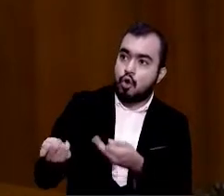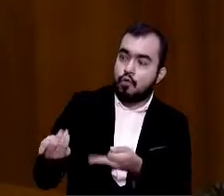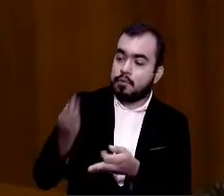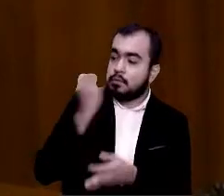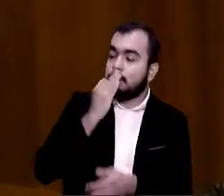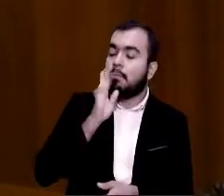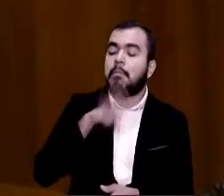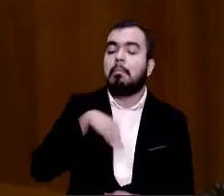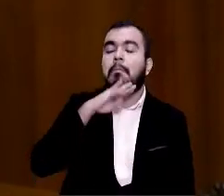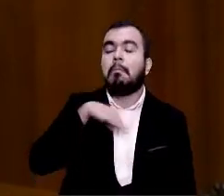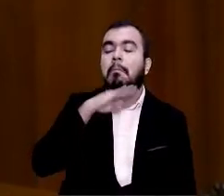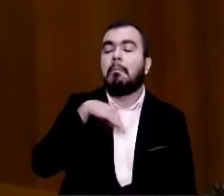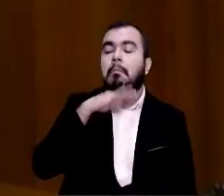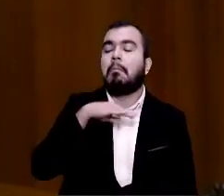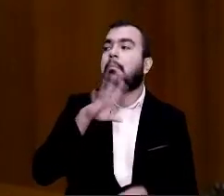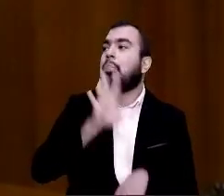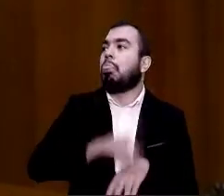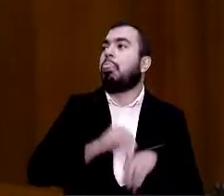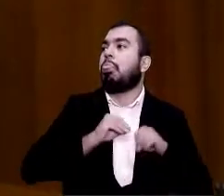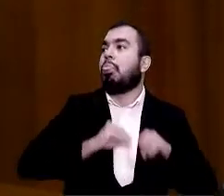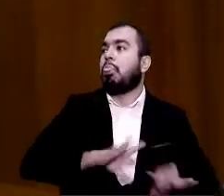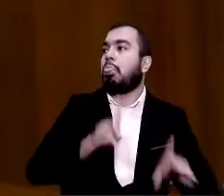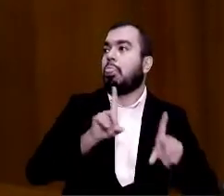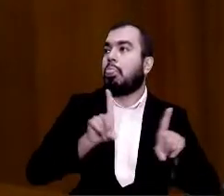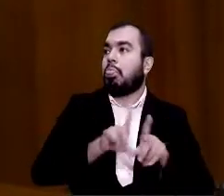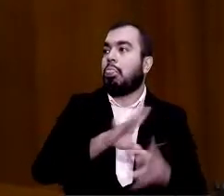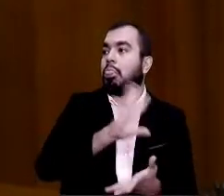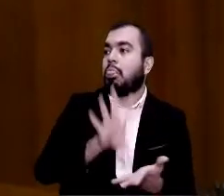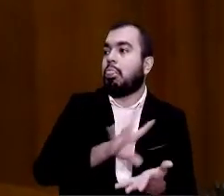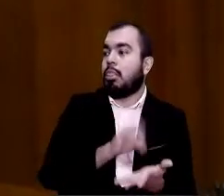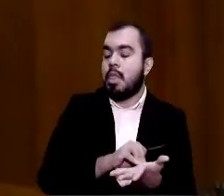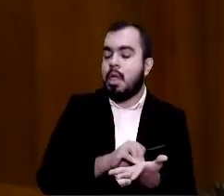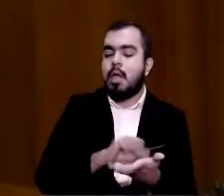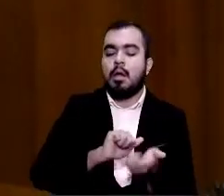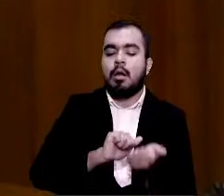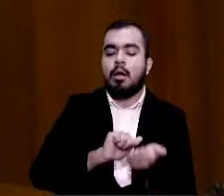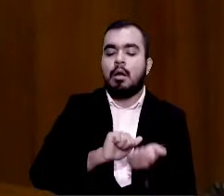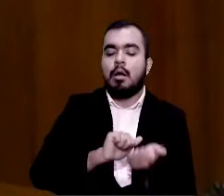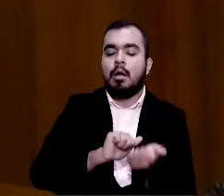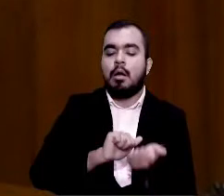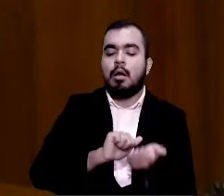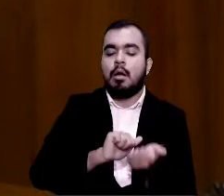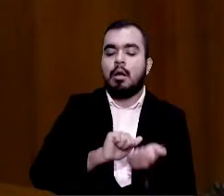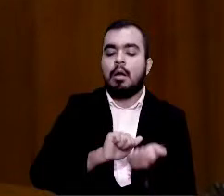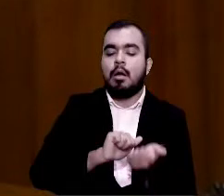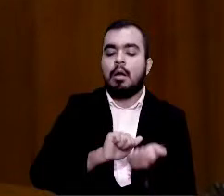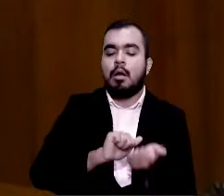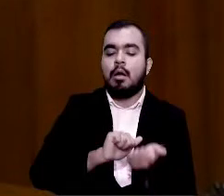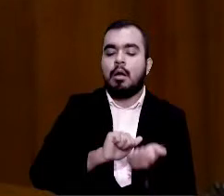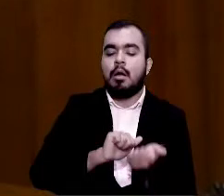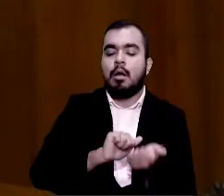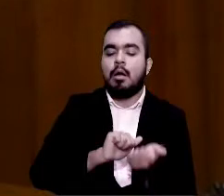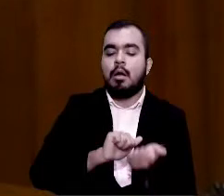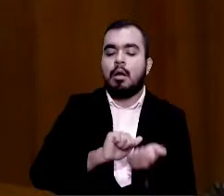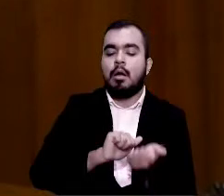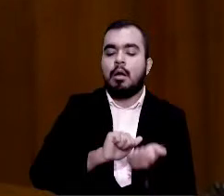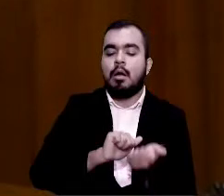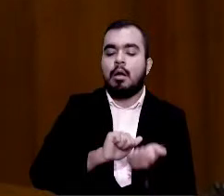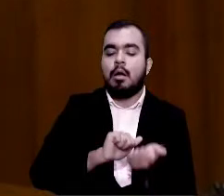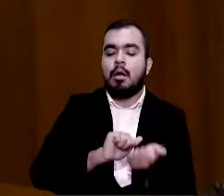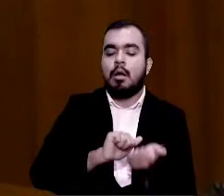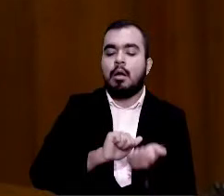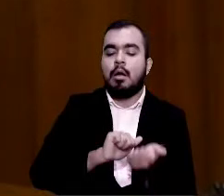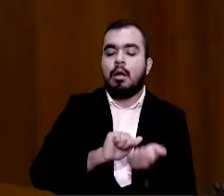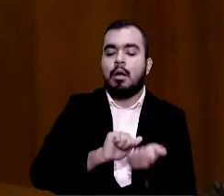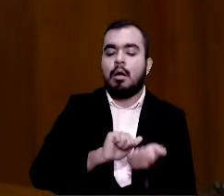parroquial y se negó la autorización del matrimonio. Sí, se trataba de matrimonio infantil. La